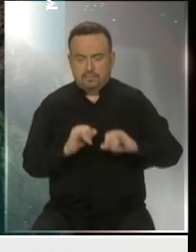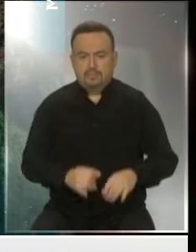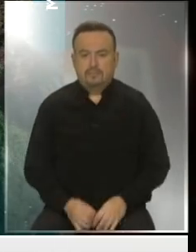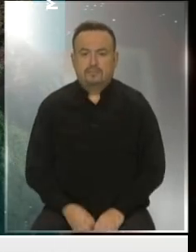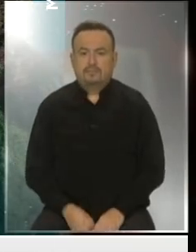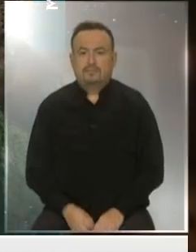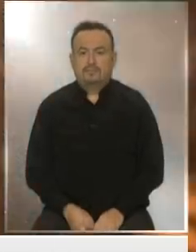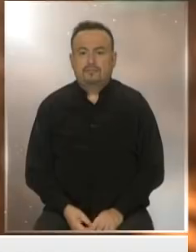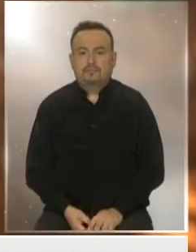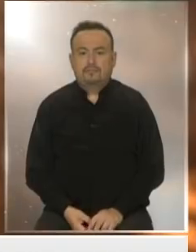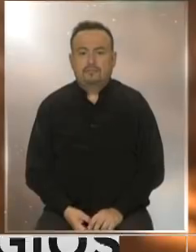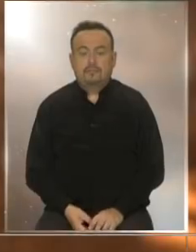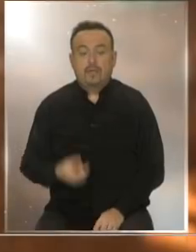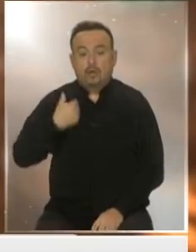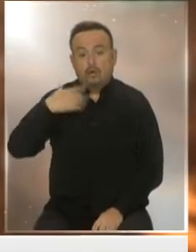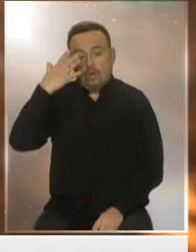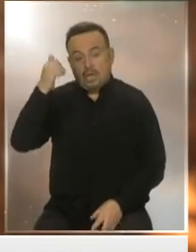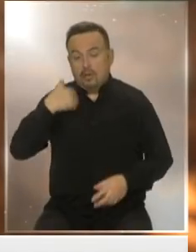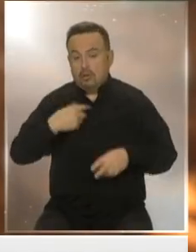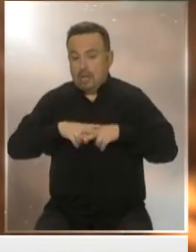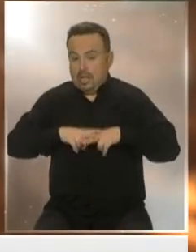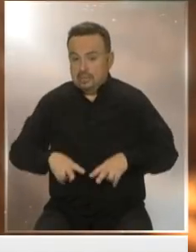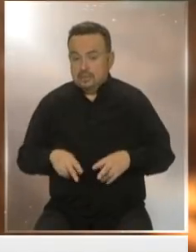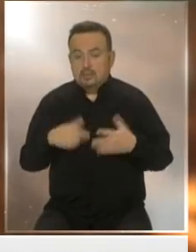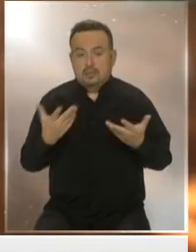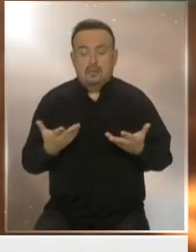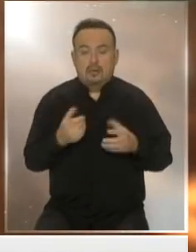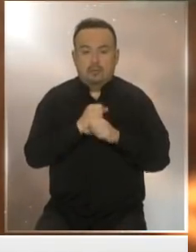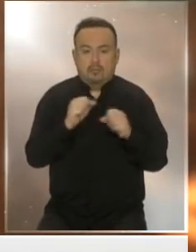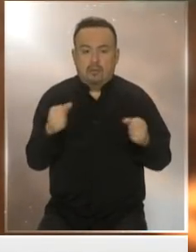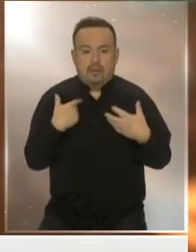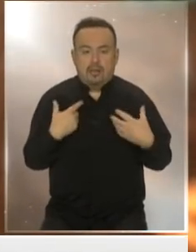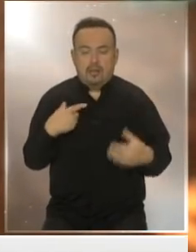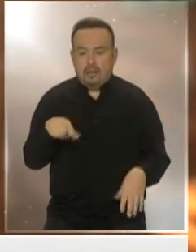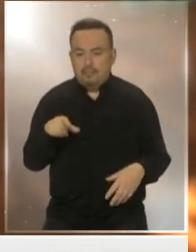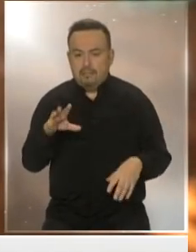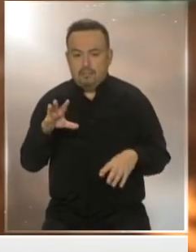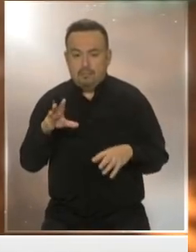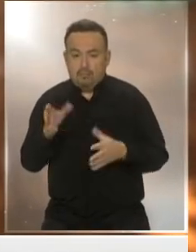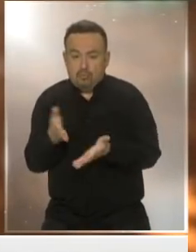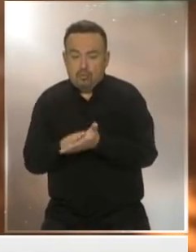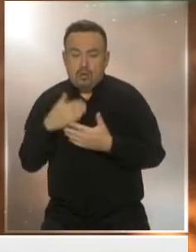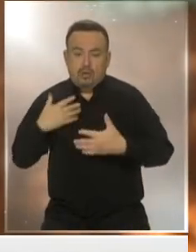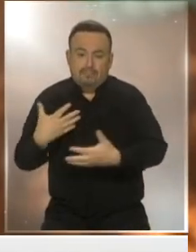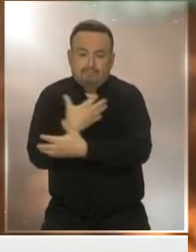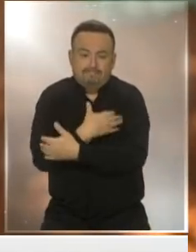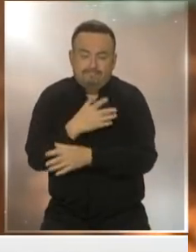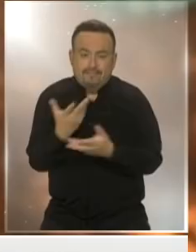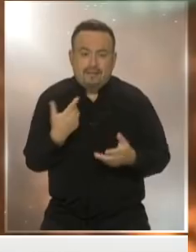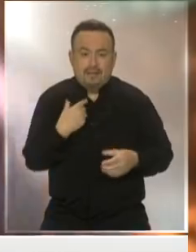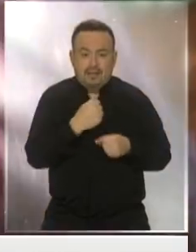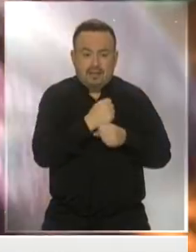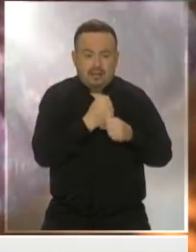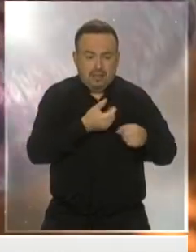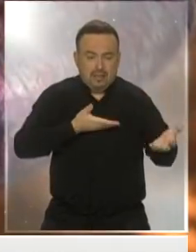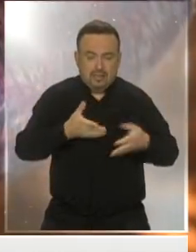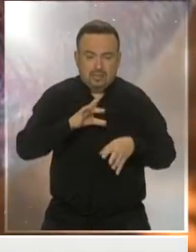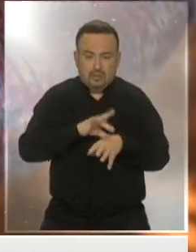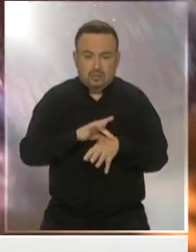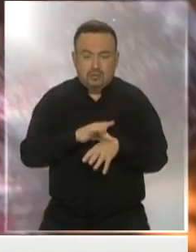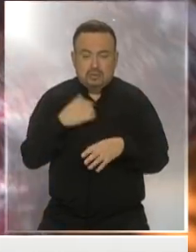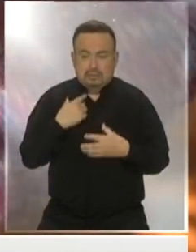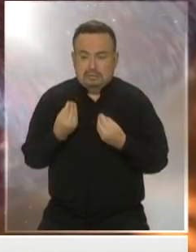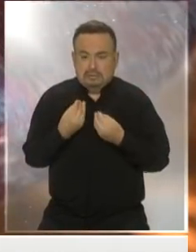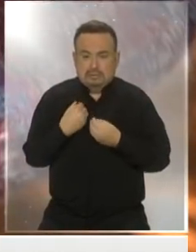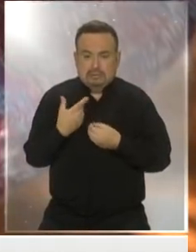informe. Lo más difícil es no haber podido abrazarlo. Como trabajo en el servicio de salud, me dio